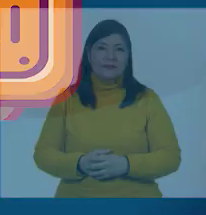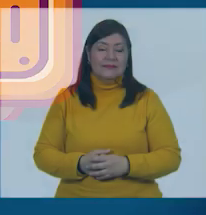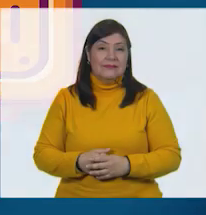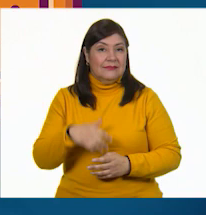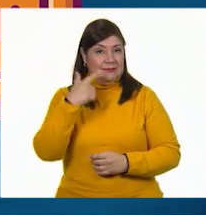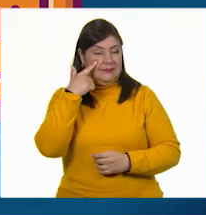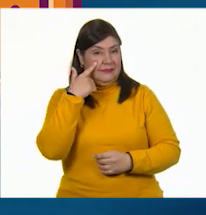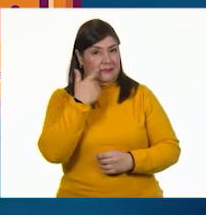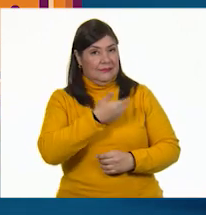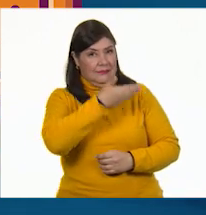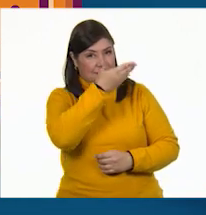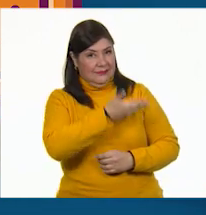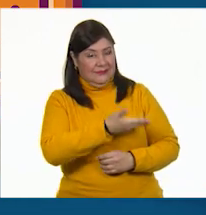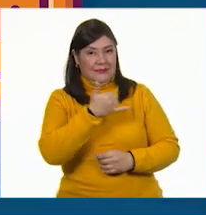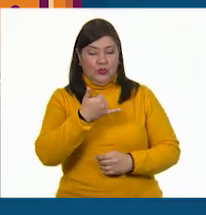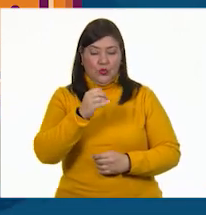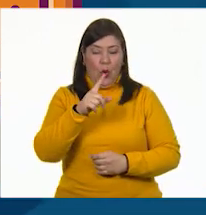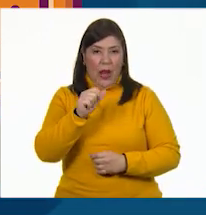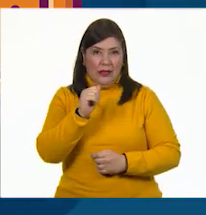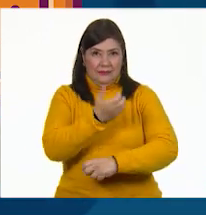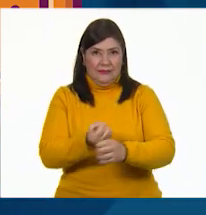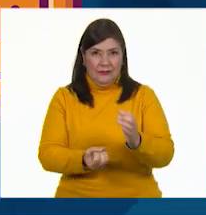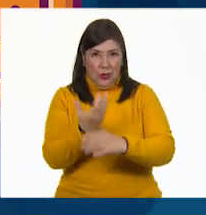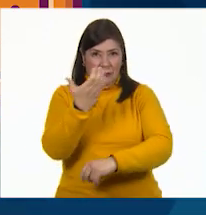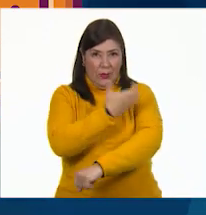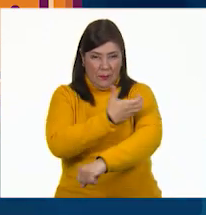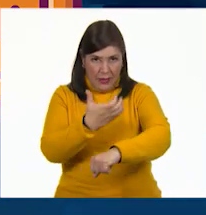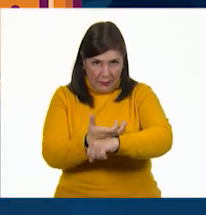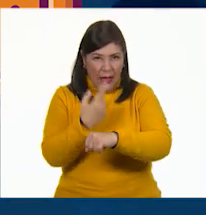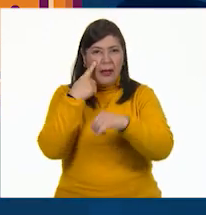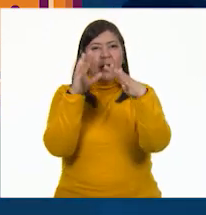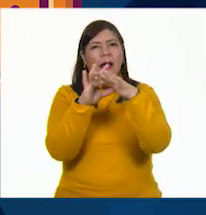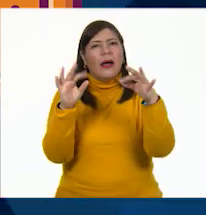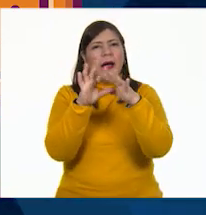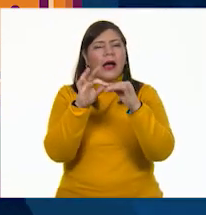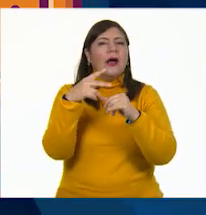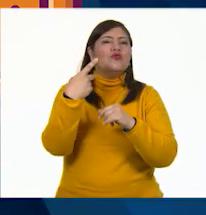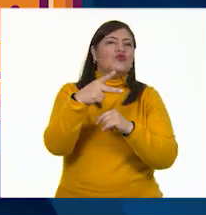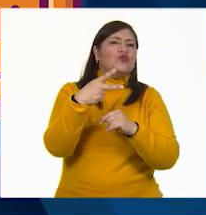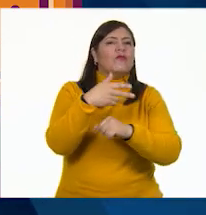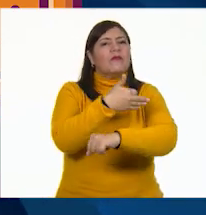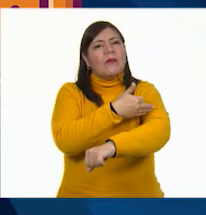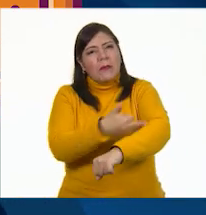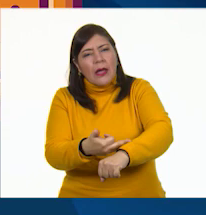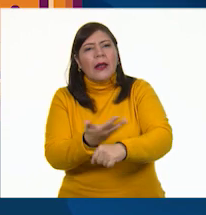Yola es nuestra nueva compañera y nos va a platicar sobre ella y su familia.